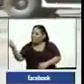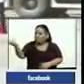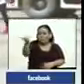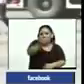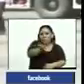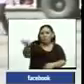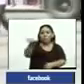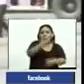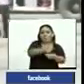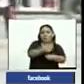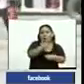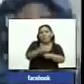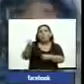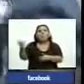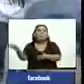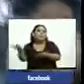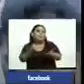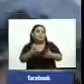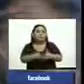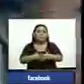ser deportados de los Estados Unidos.